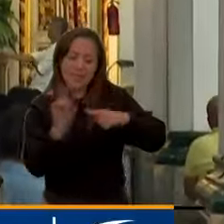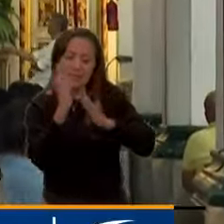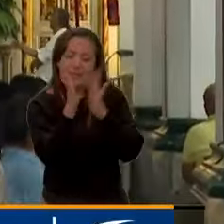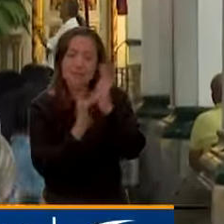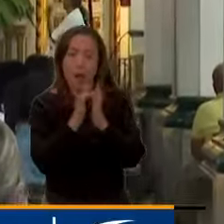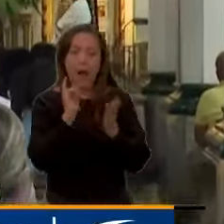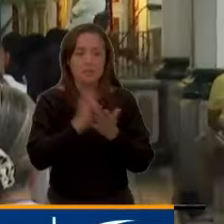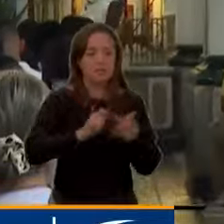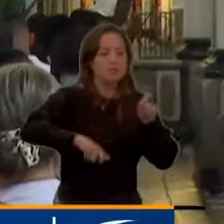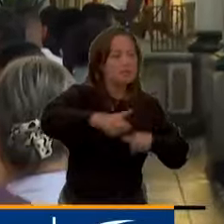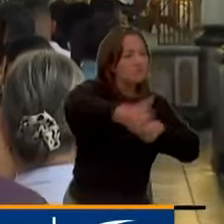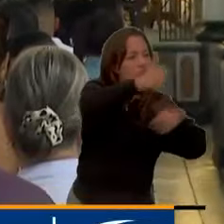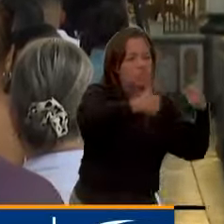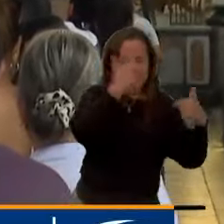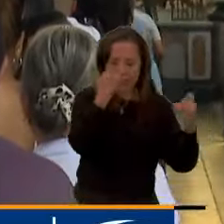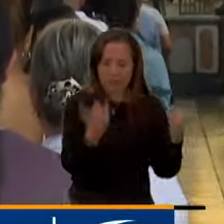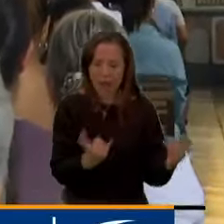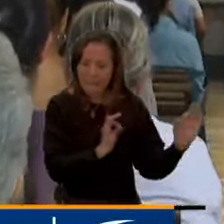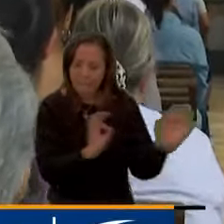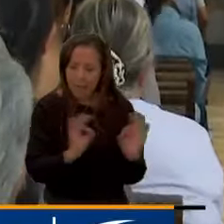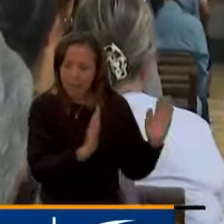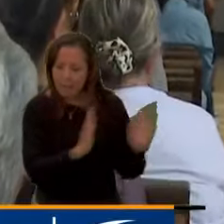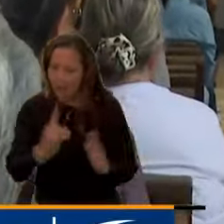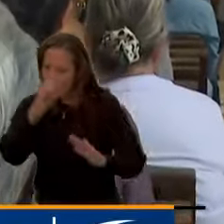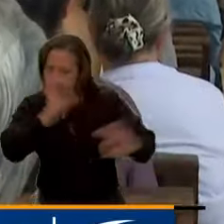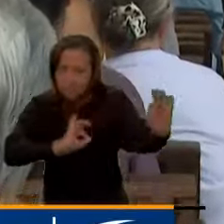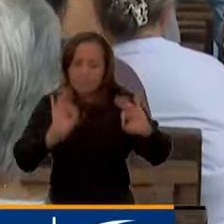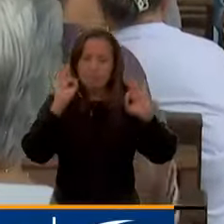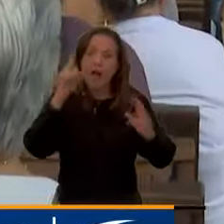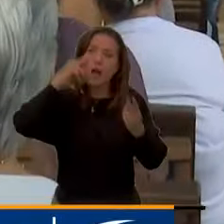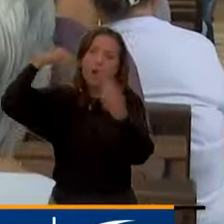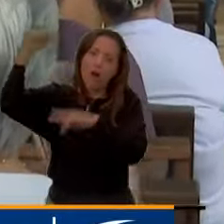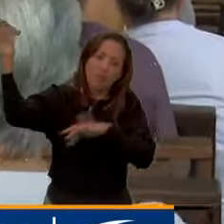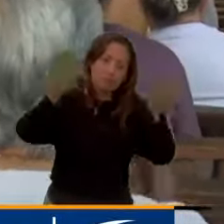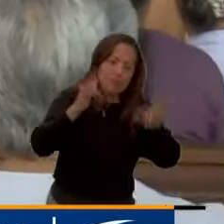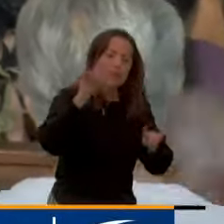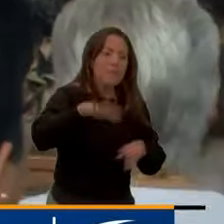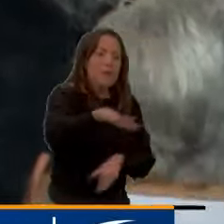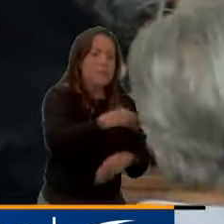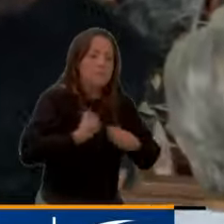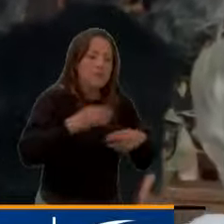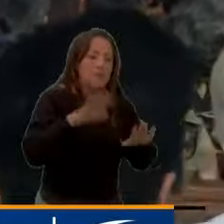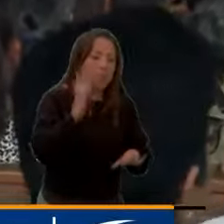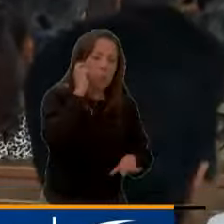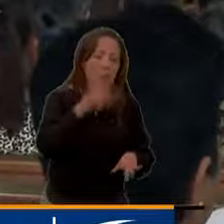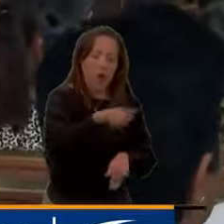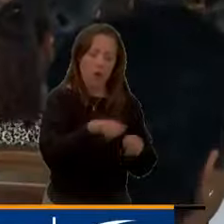ya iniciaron con operativos para que los turistas y todos los bugueños se sientan tranquilos y con